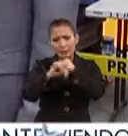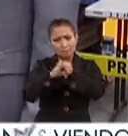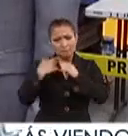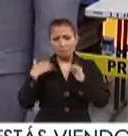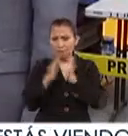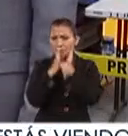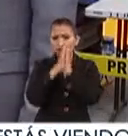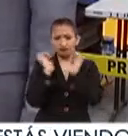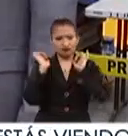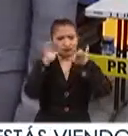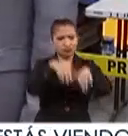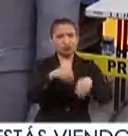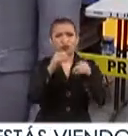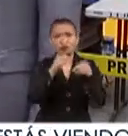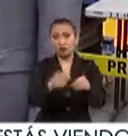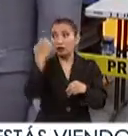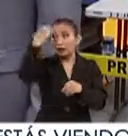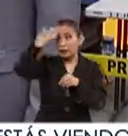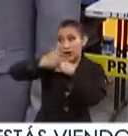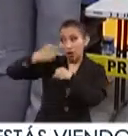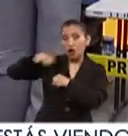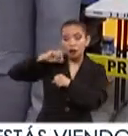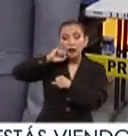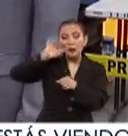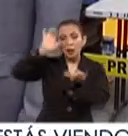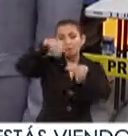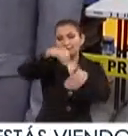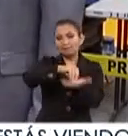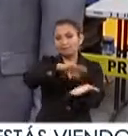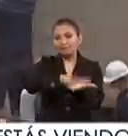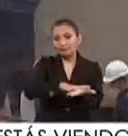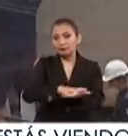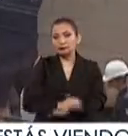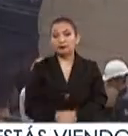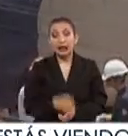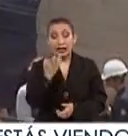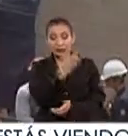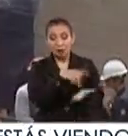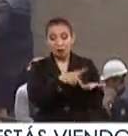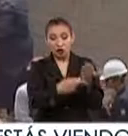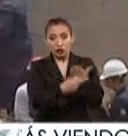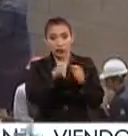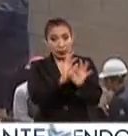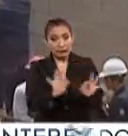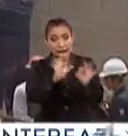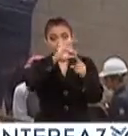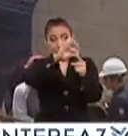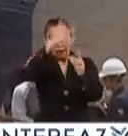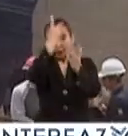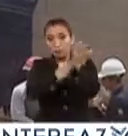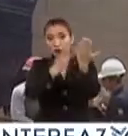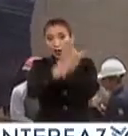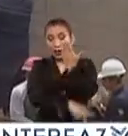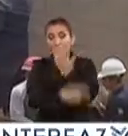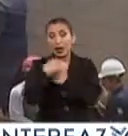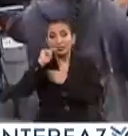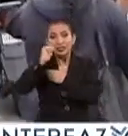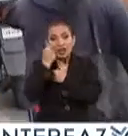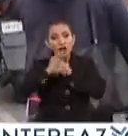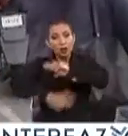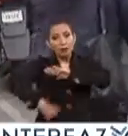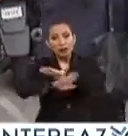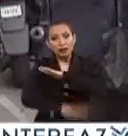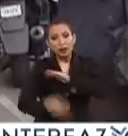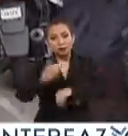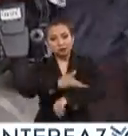una participación también de extranjeros que se han inscrito. El proyecto más destacado es el Programa Académico Técnico Básico